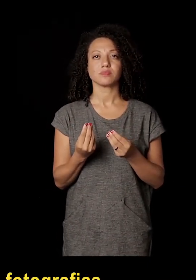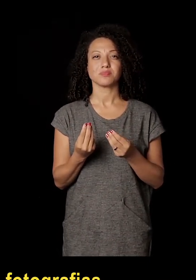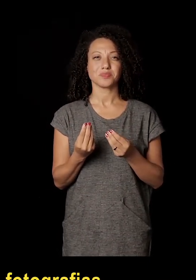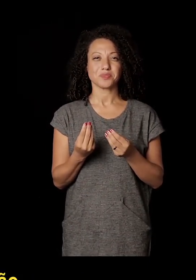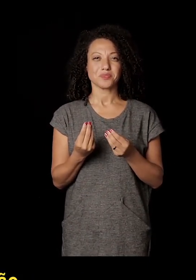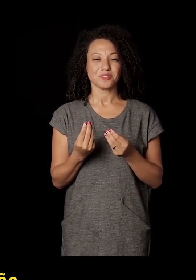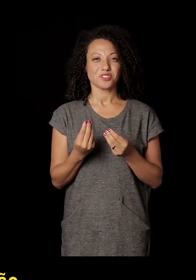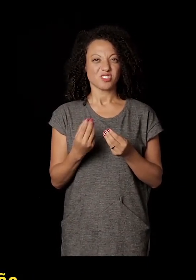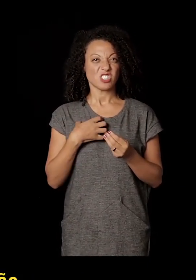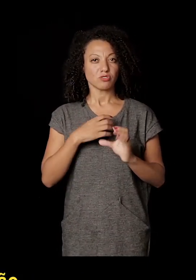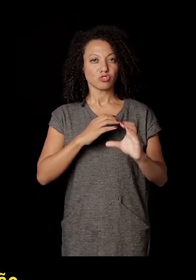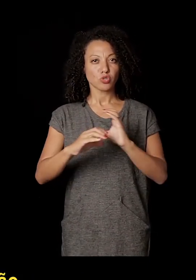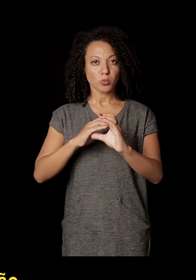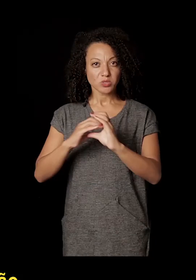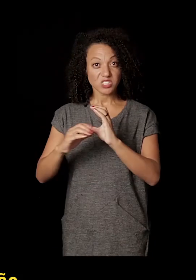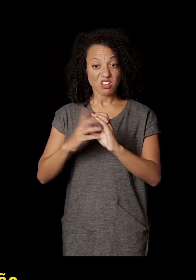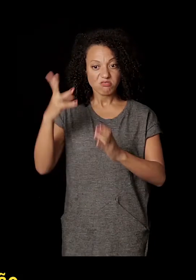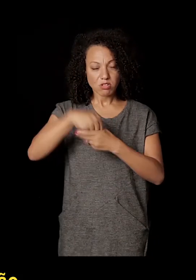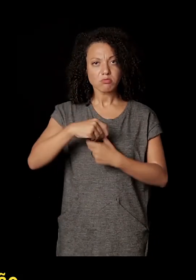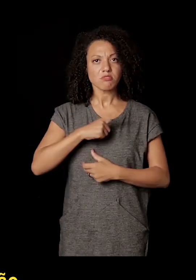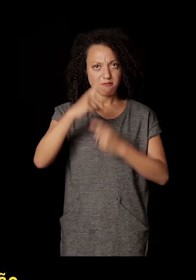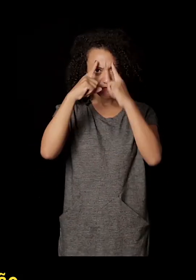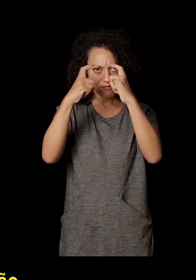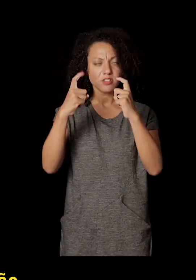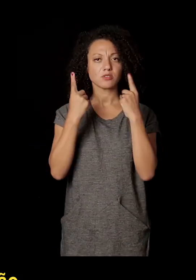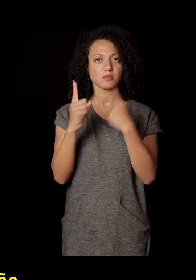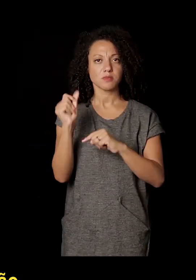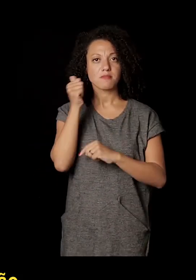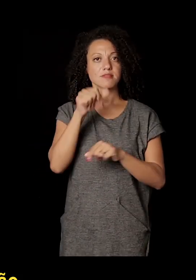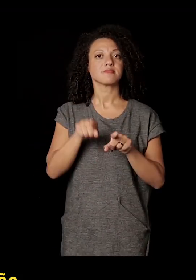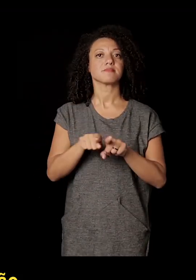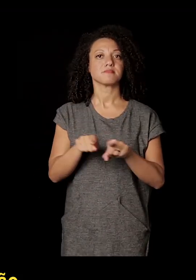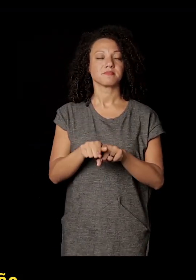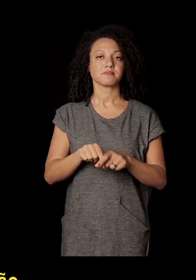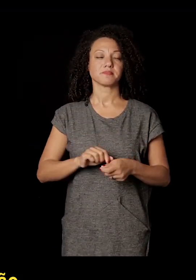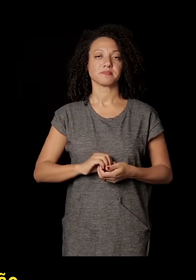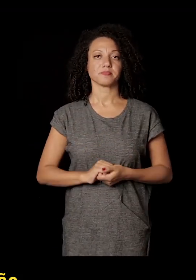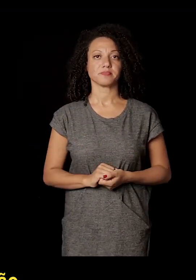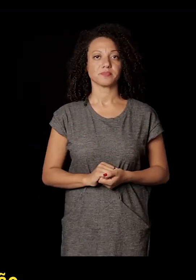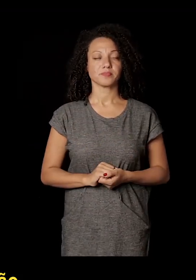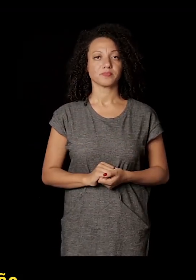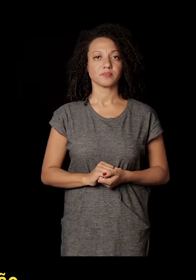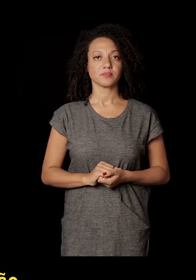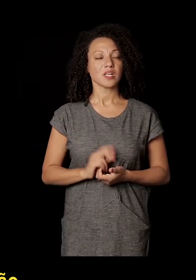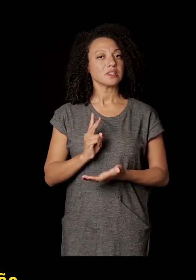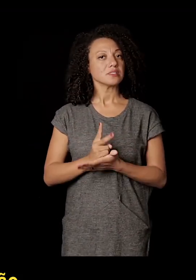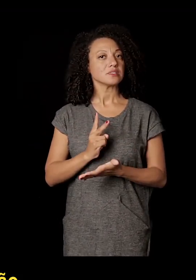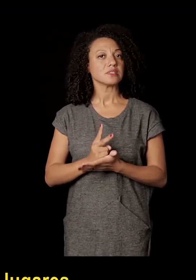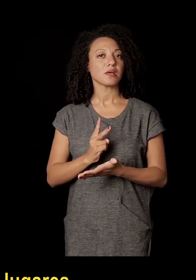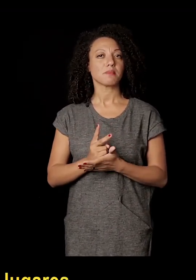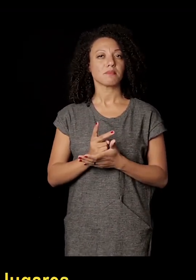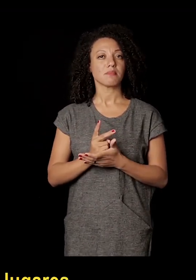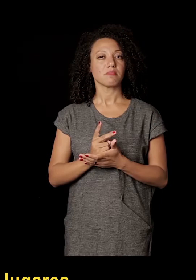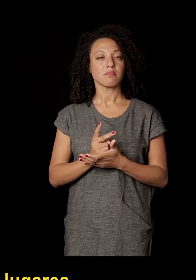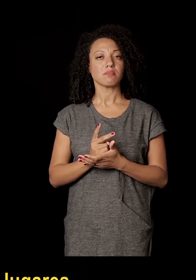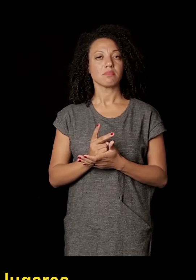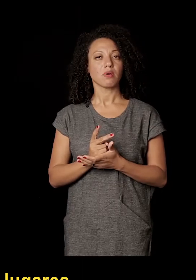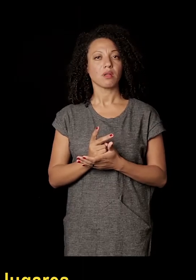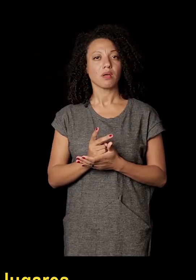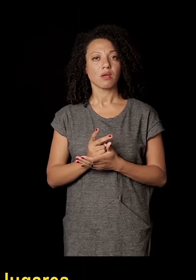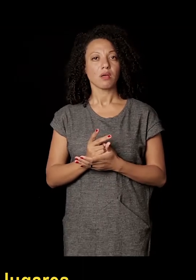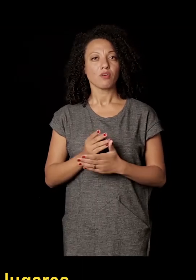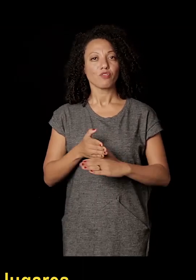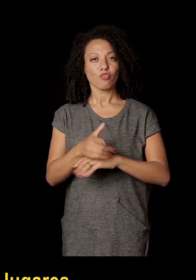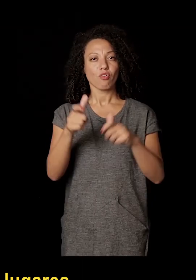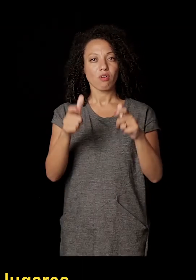de cómo en los medios de comunicación se violenta también a la mujer. Siempre estuvo presente el